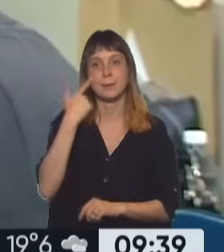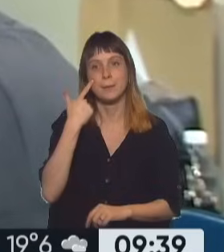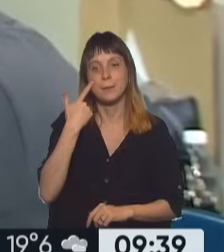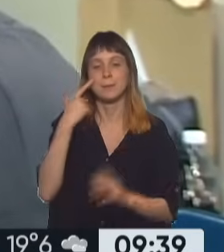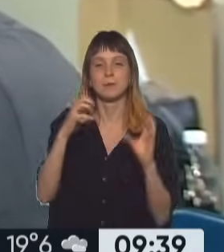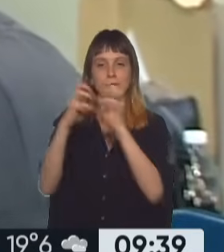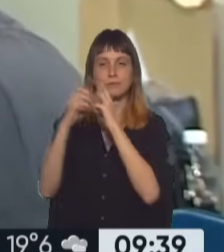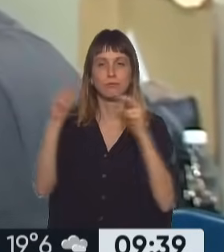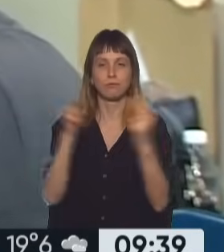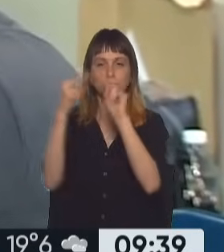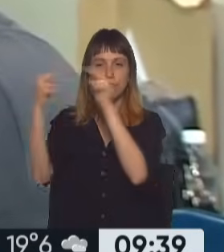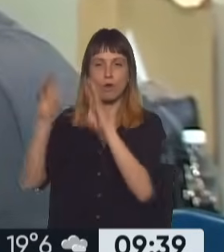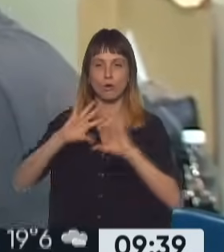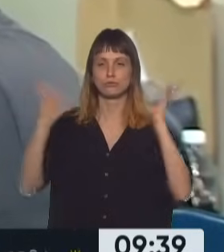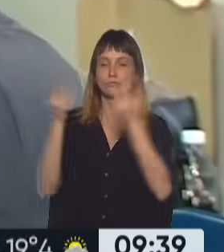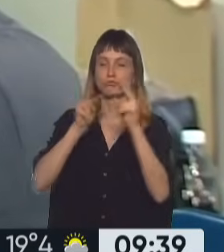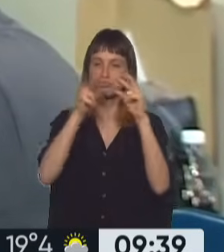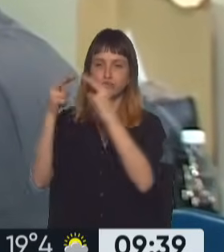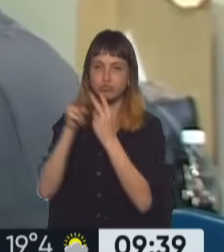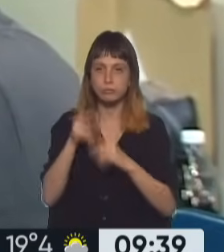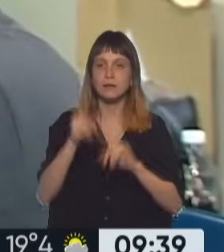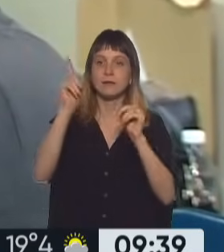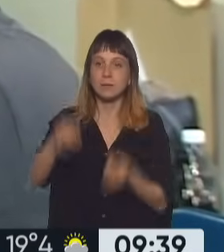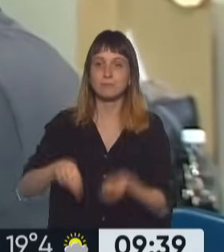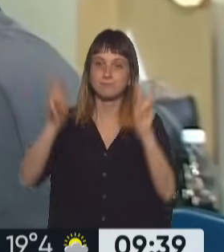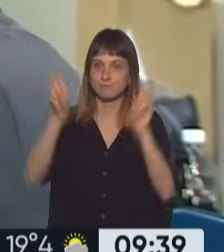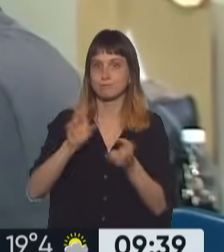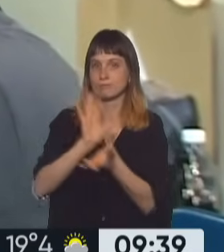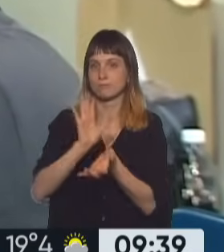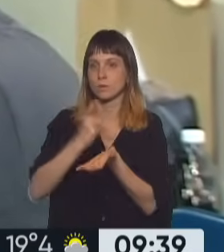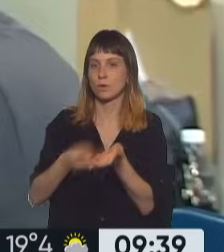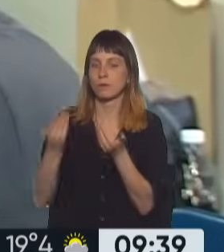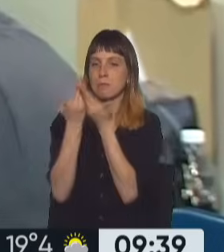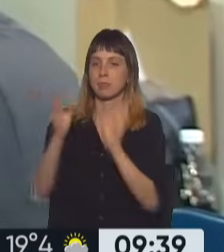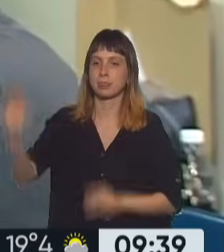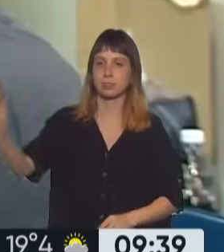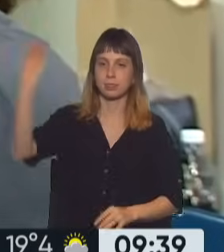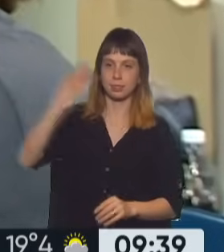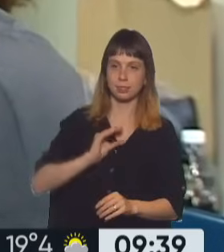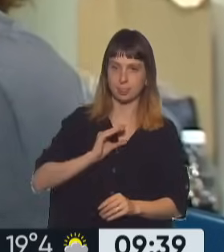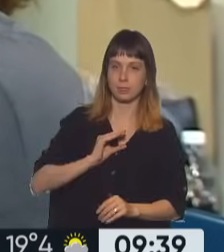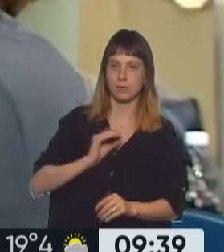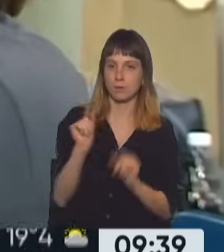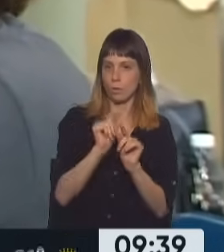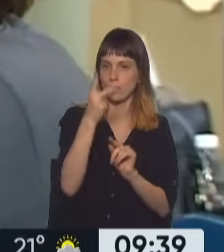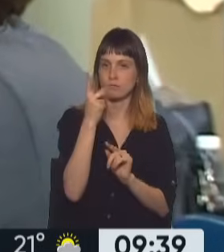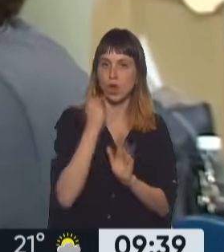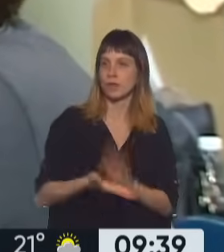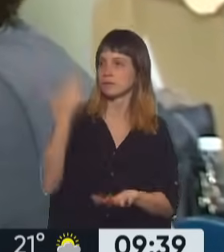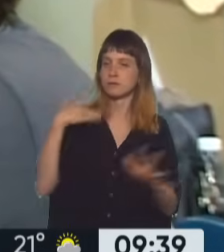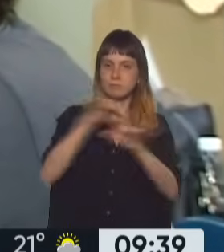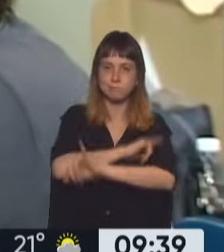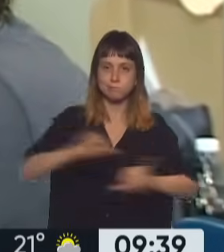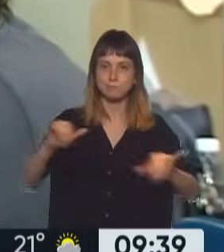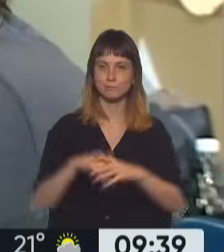foros internacionales y de la liberación, ¿no?, de otro tramo del sur para la Argentina, tal como lo anunciaba hace 48 horas nada